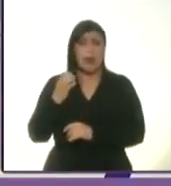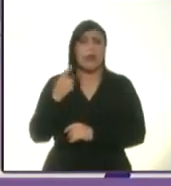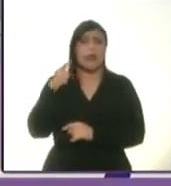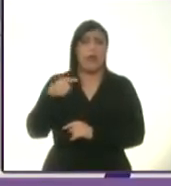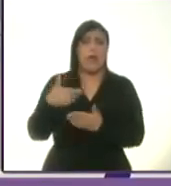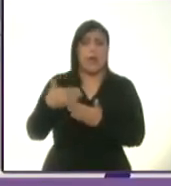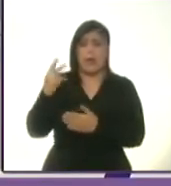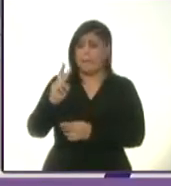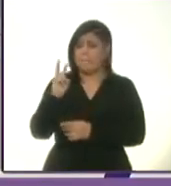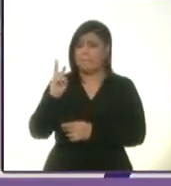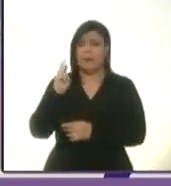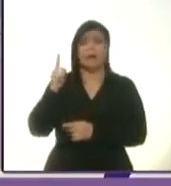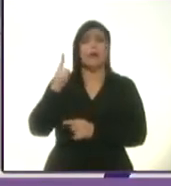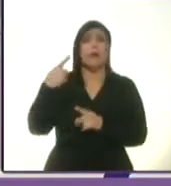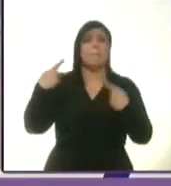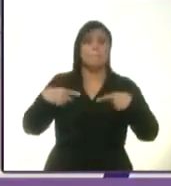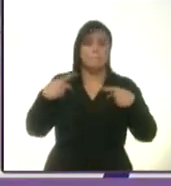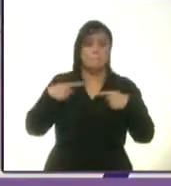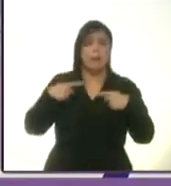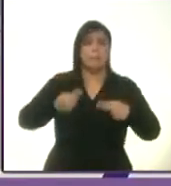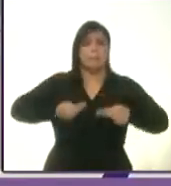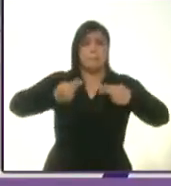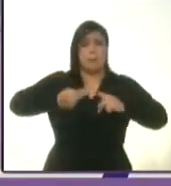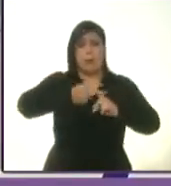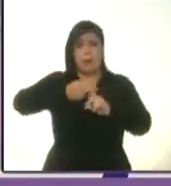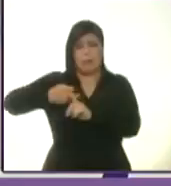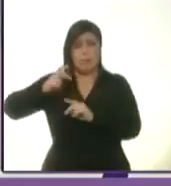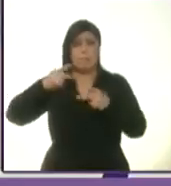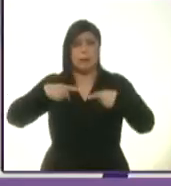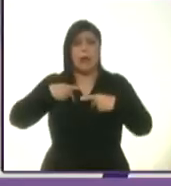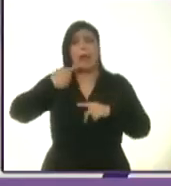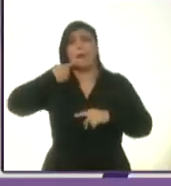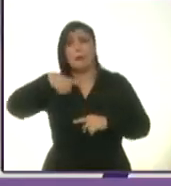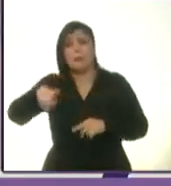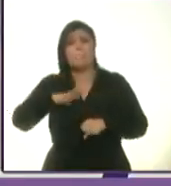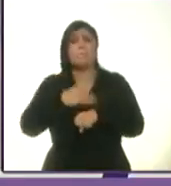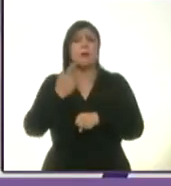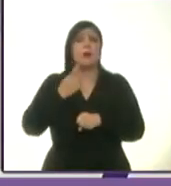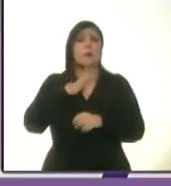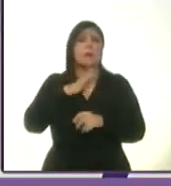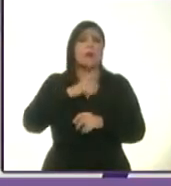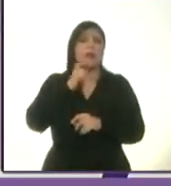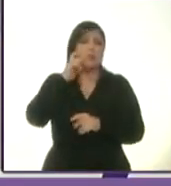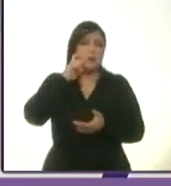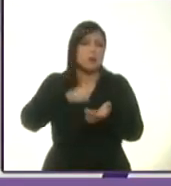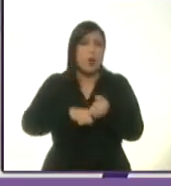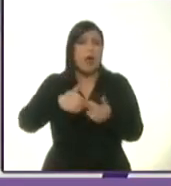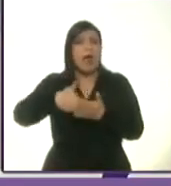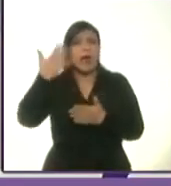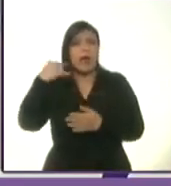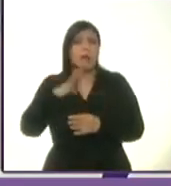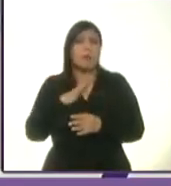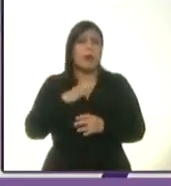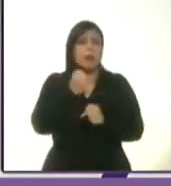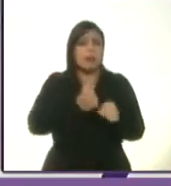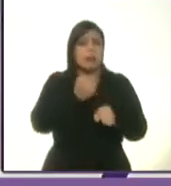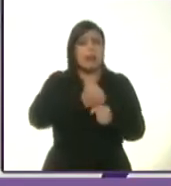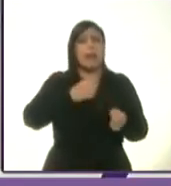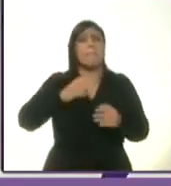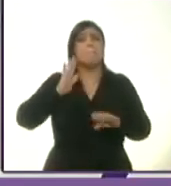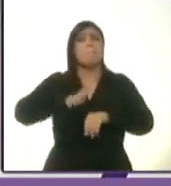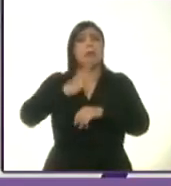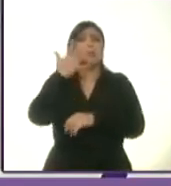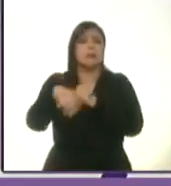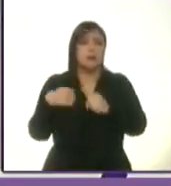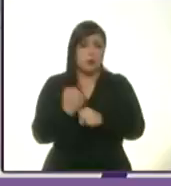viernes pasado una víctima de trata de personas lo denunció por haberla explotado sexualmente durante más de cinco años los